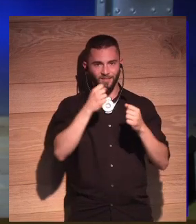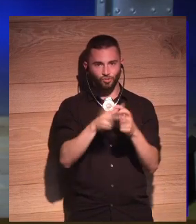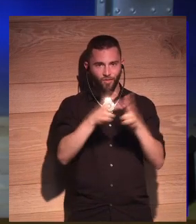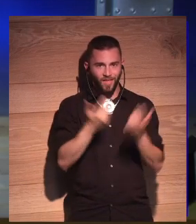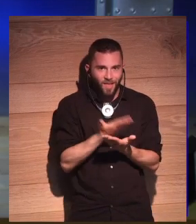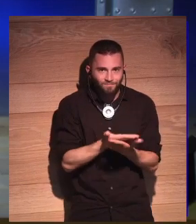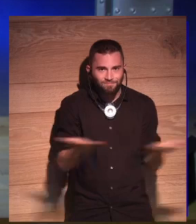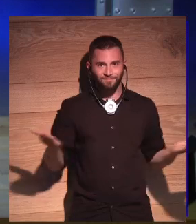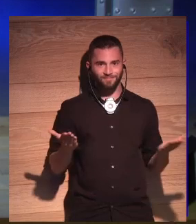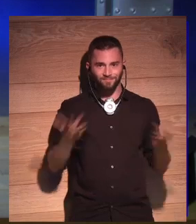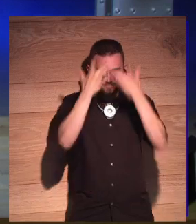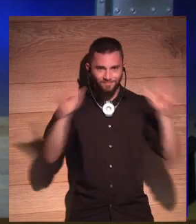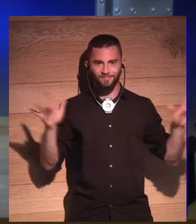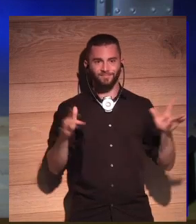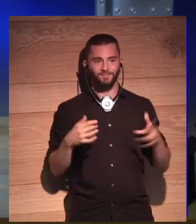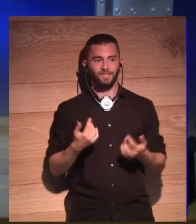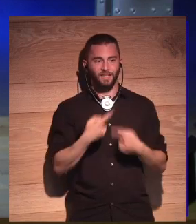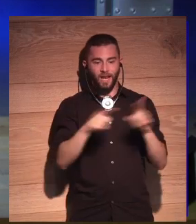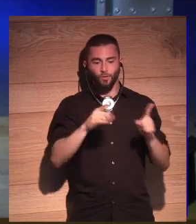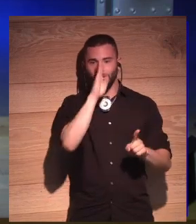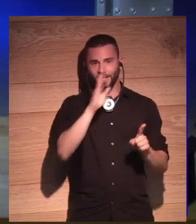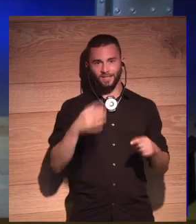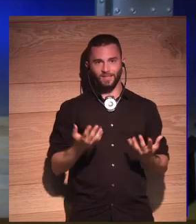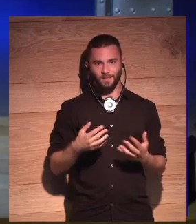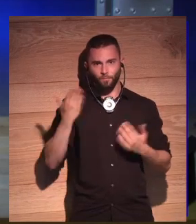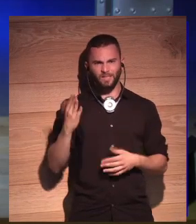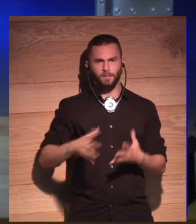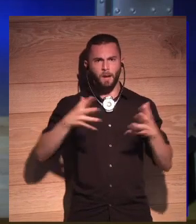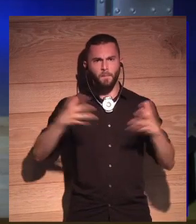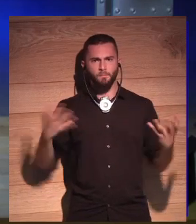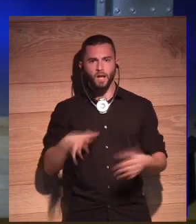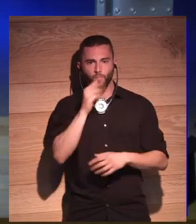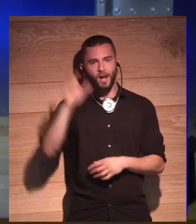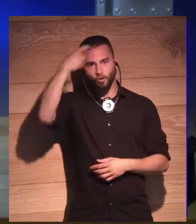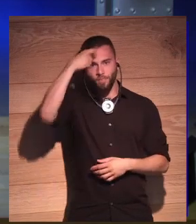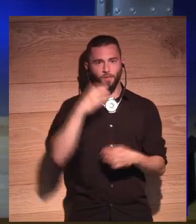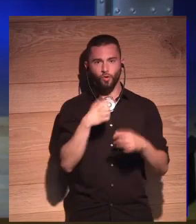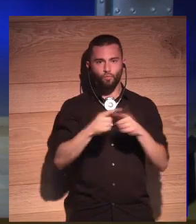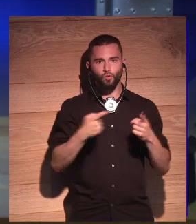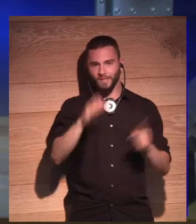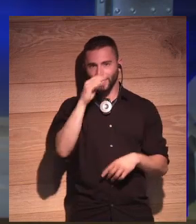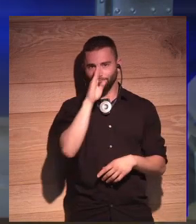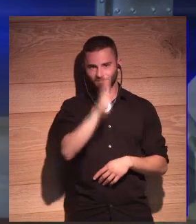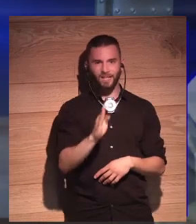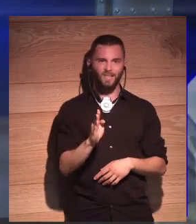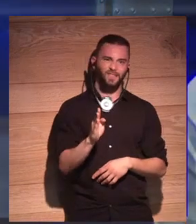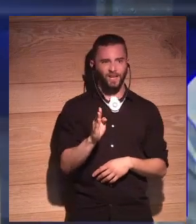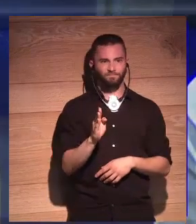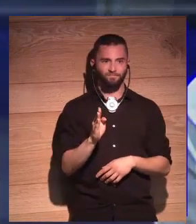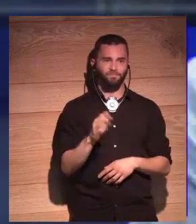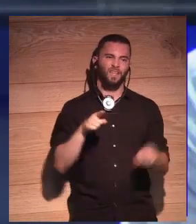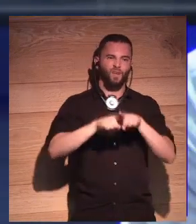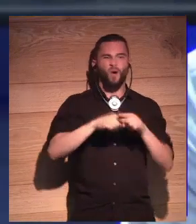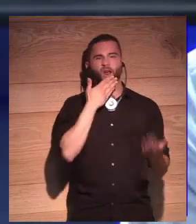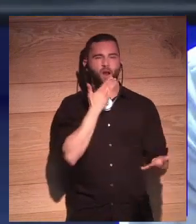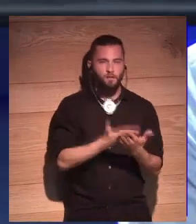hacer que la música esté más presente, porque aquí tenemos un gran reto en la música clásica que muchas veces está percibida como aburrida